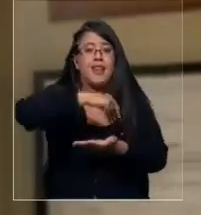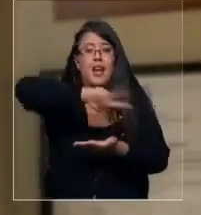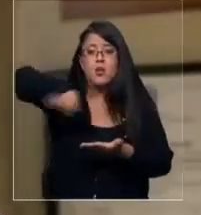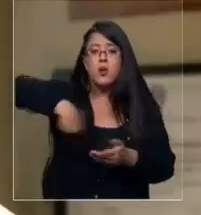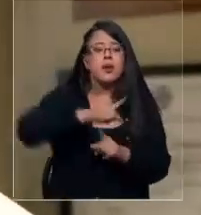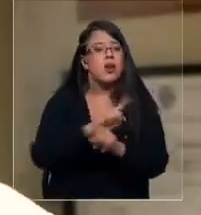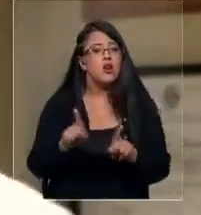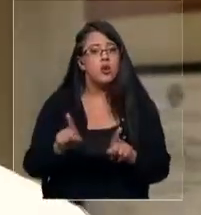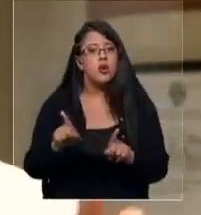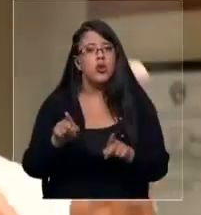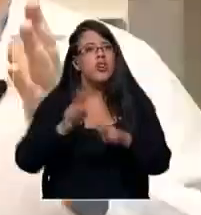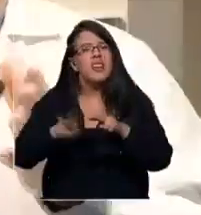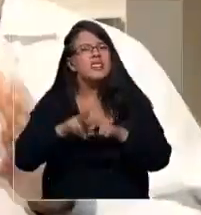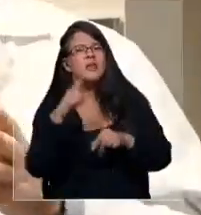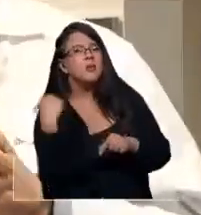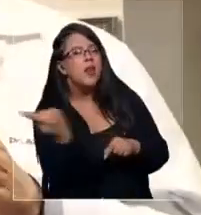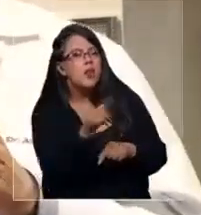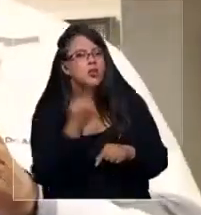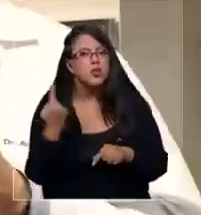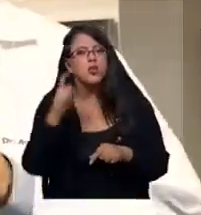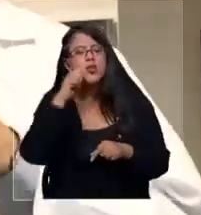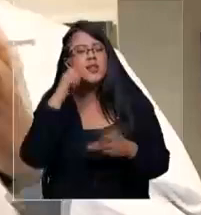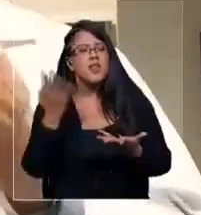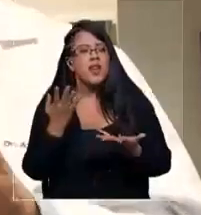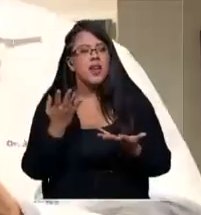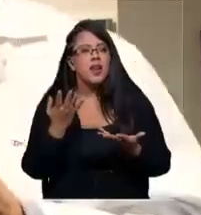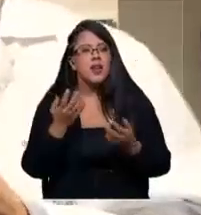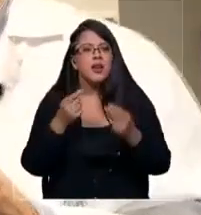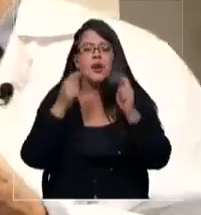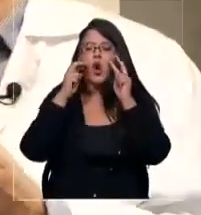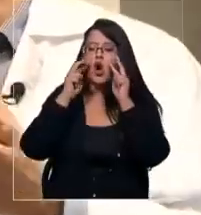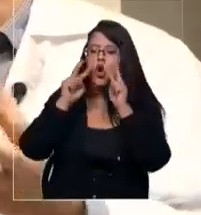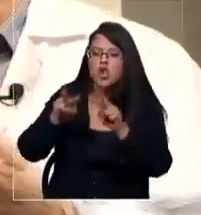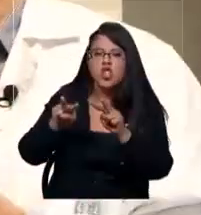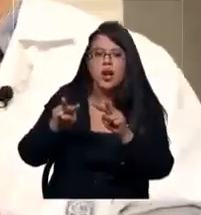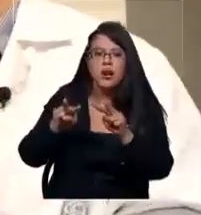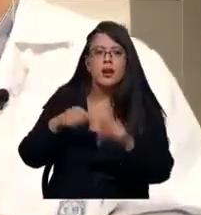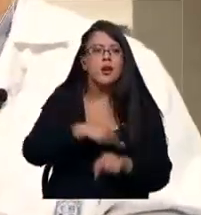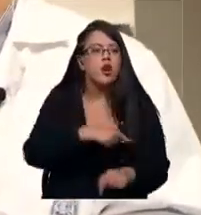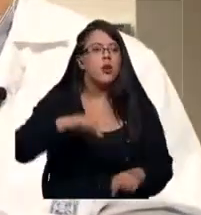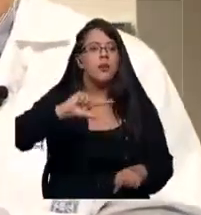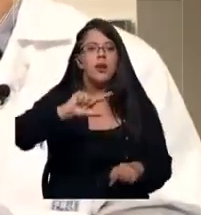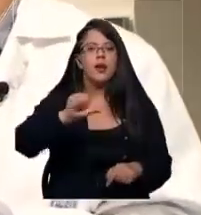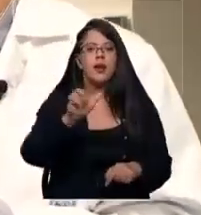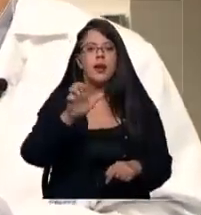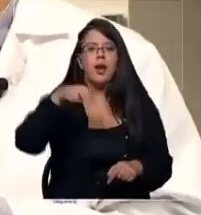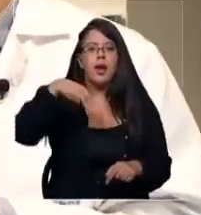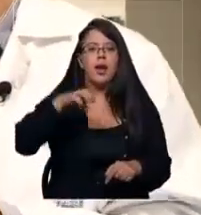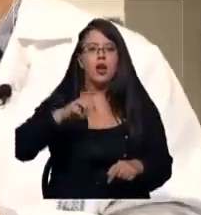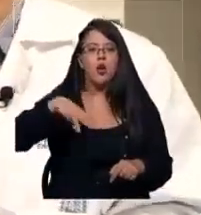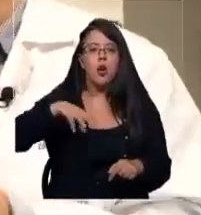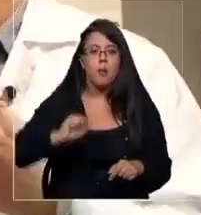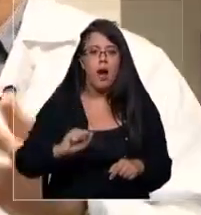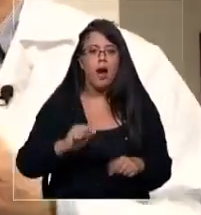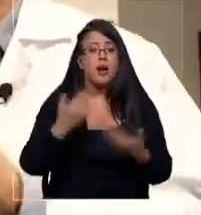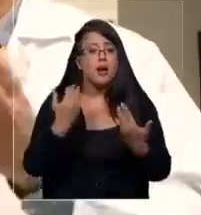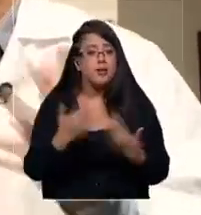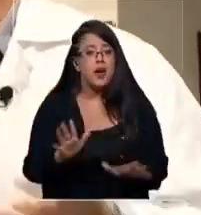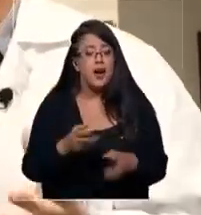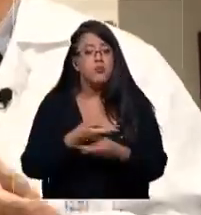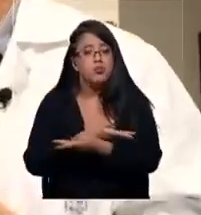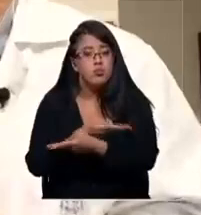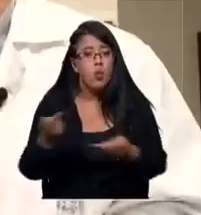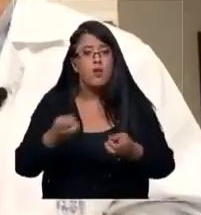Nuestra estrategia es conocer el genoma del virus. El genoma del virus se hizo público en una publicación